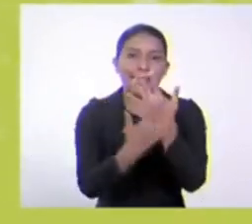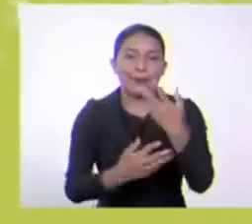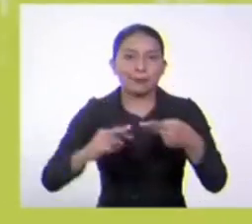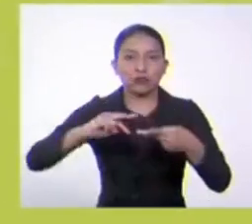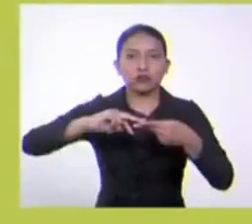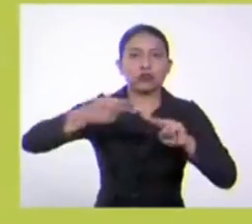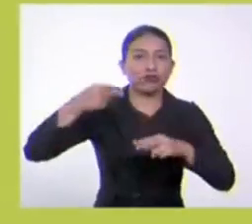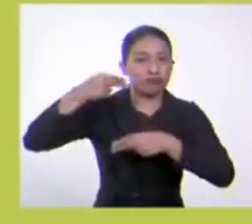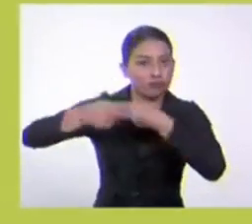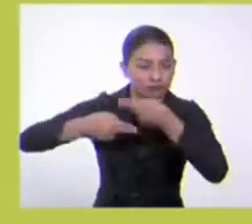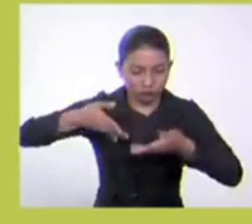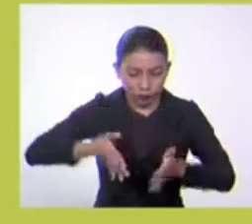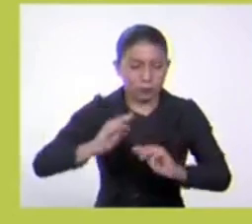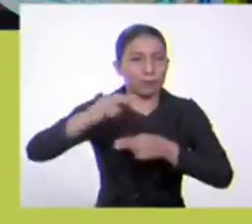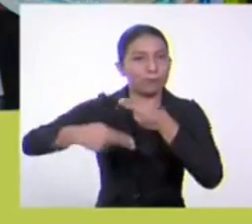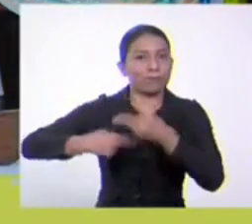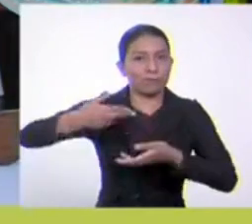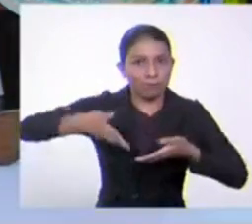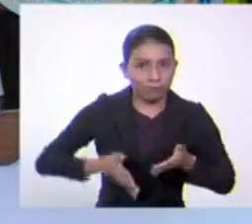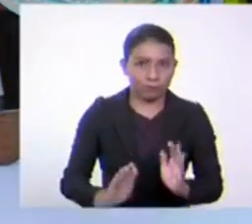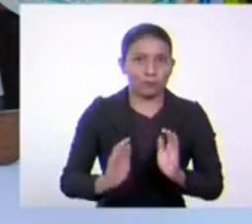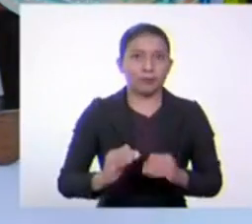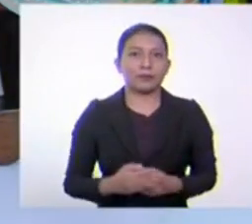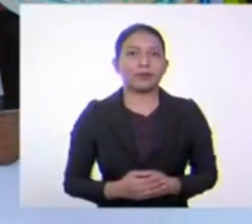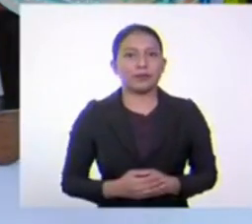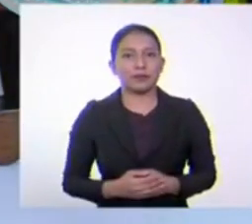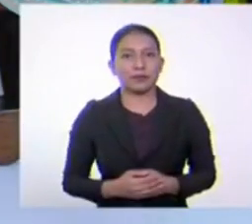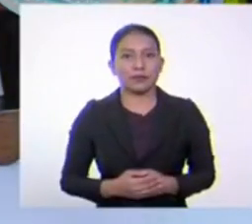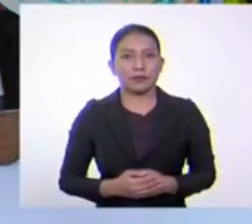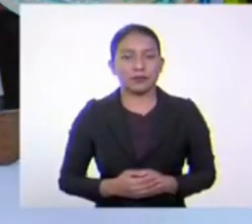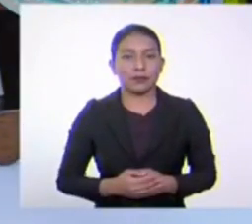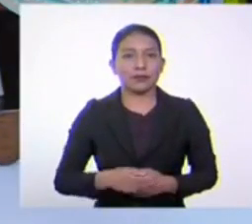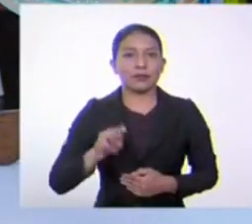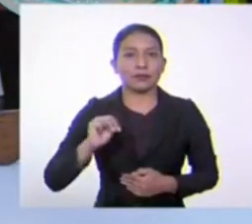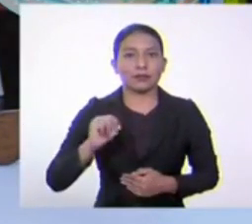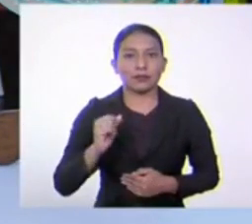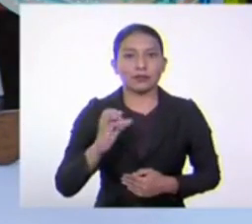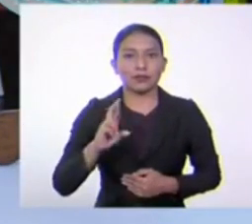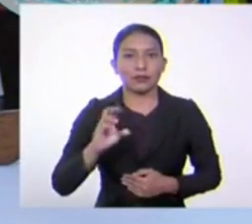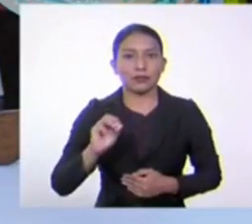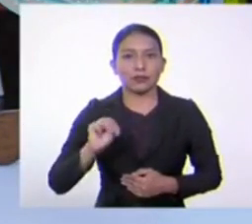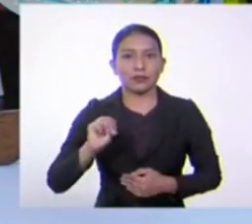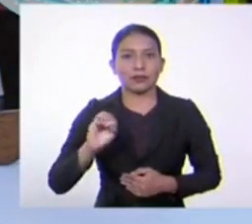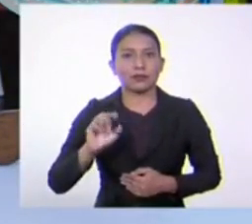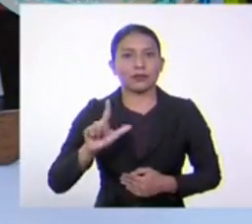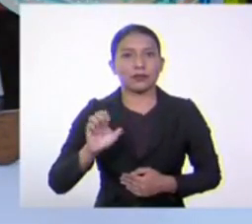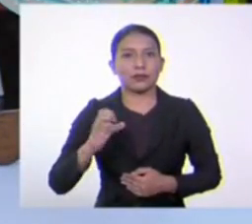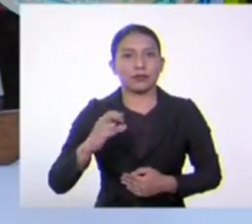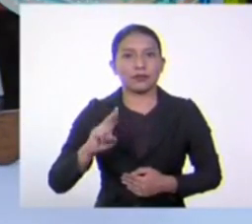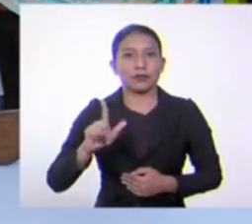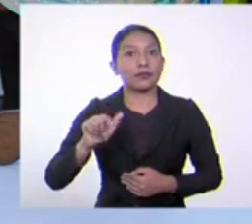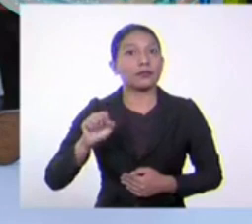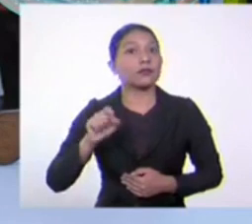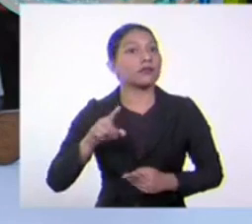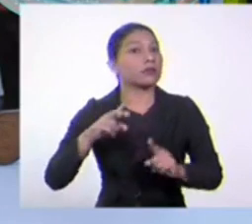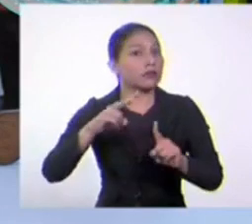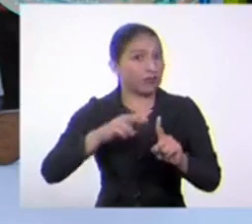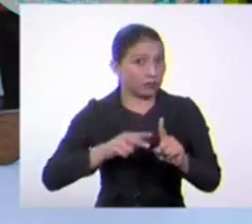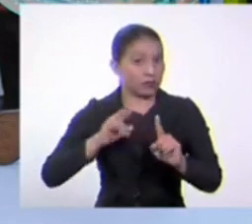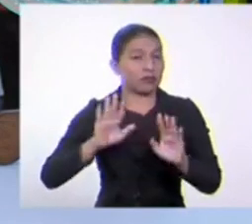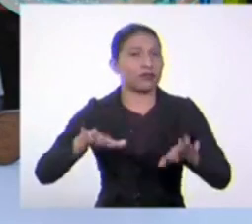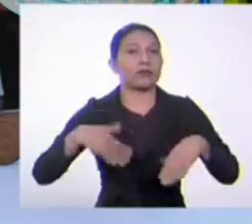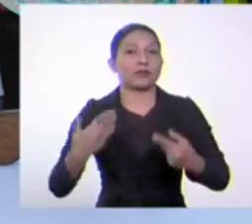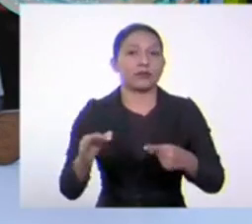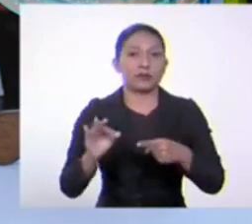generación a otra. Como hemos visto, las macromoléculas son los factores que determinan las